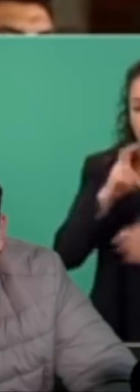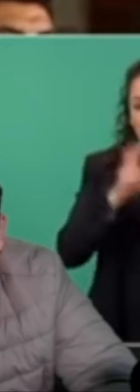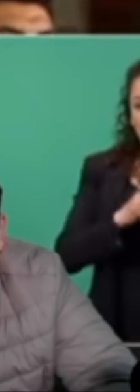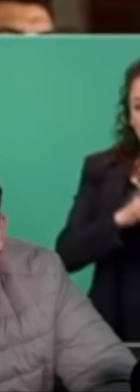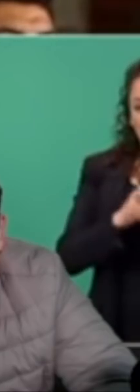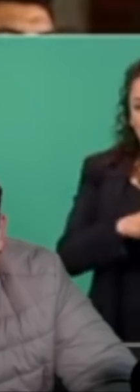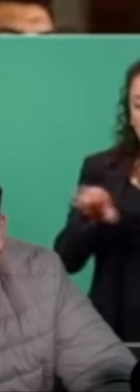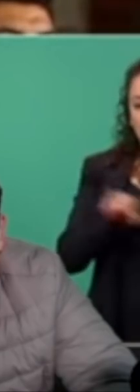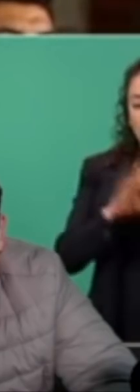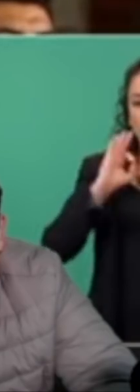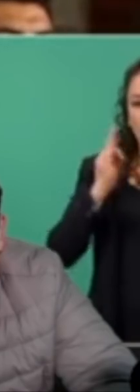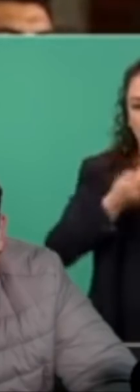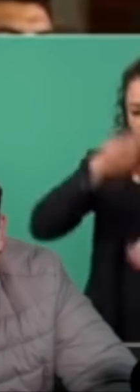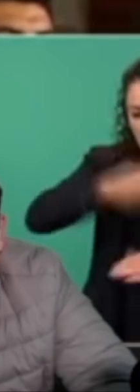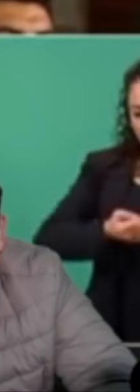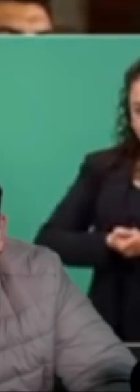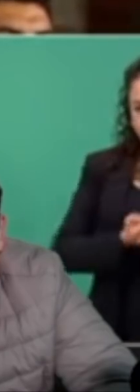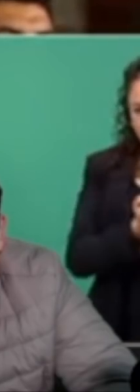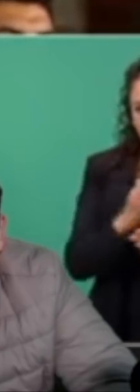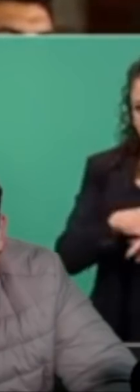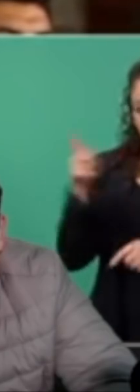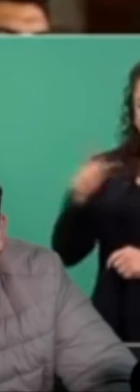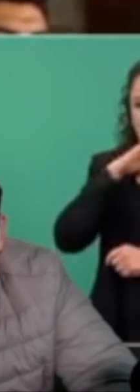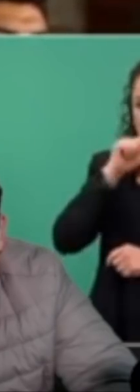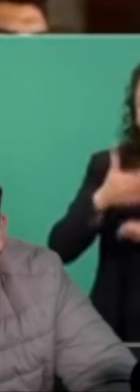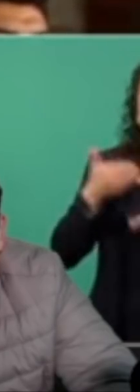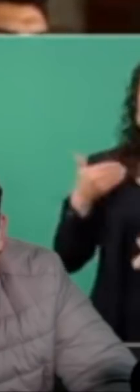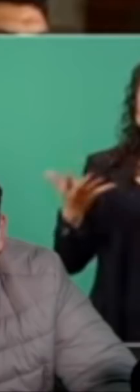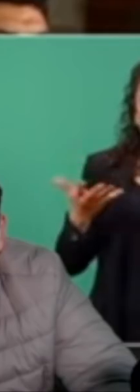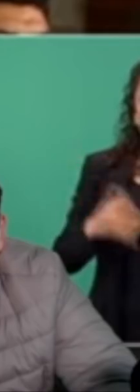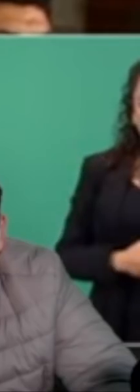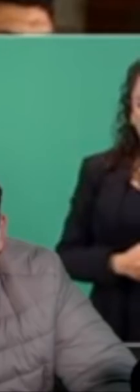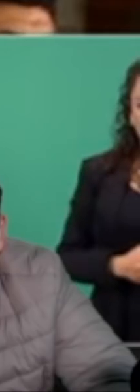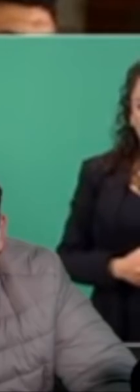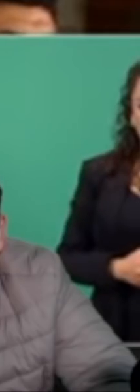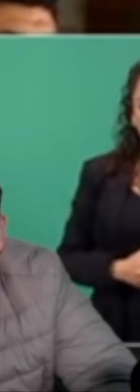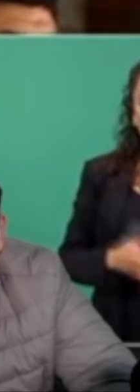sistema y de tal modo que beneficie no solo a las víctimas, sino que también